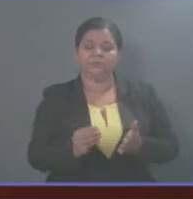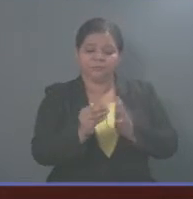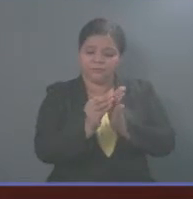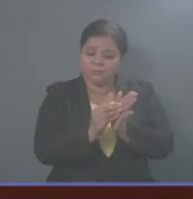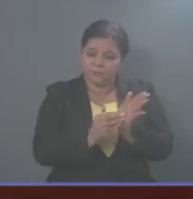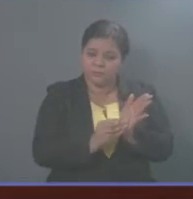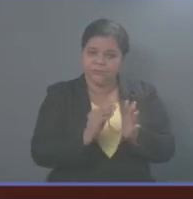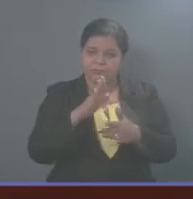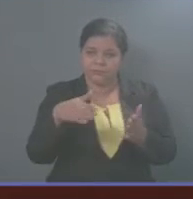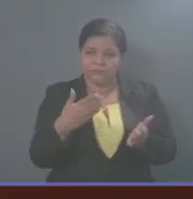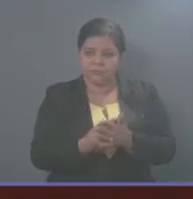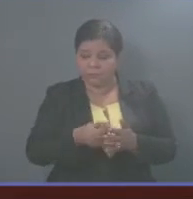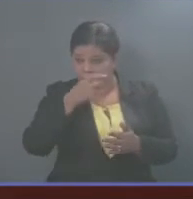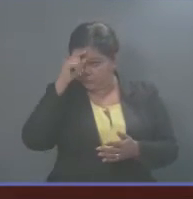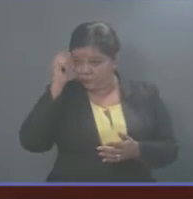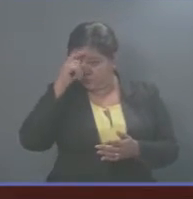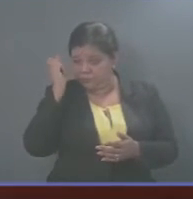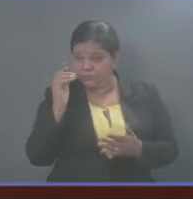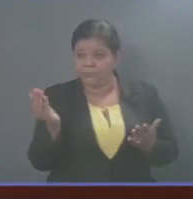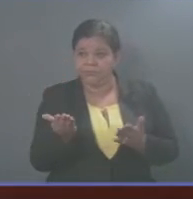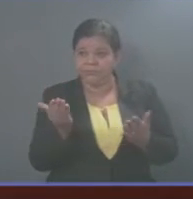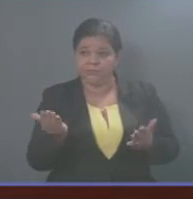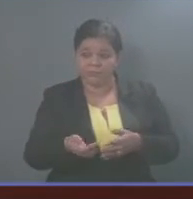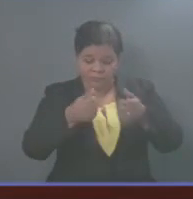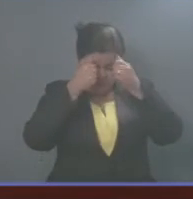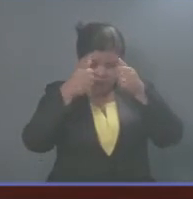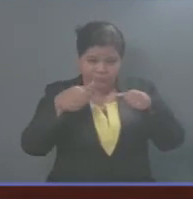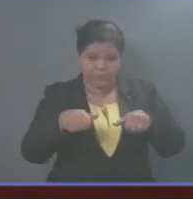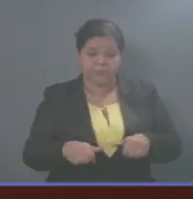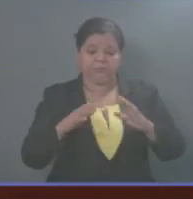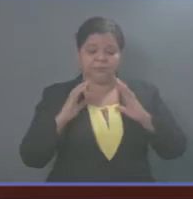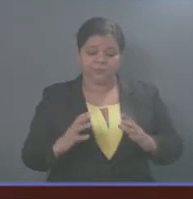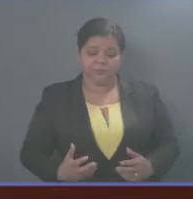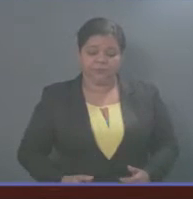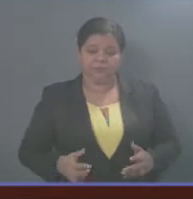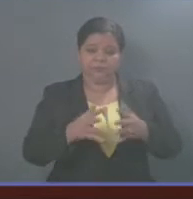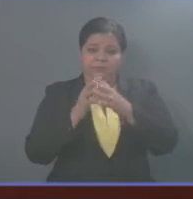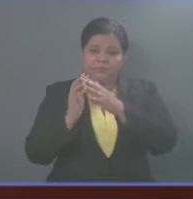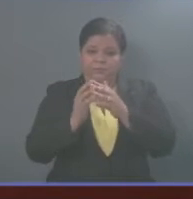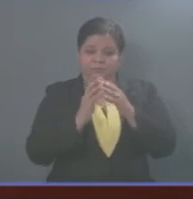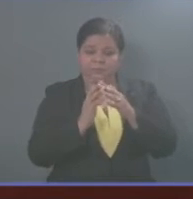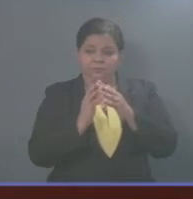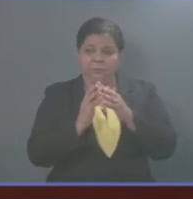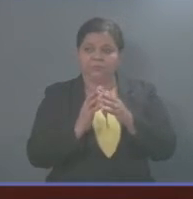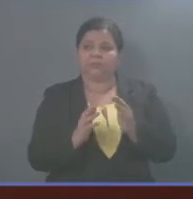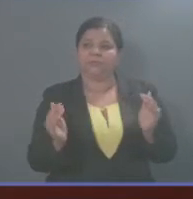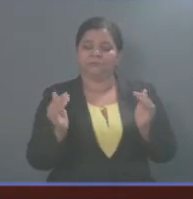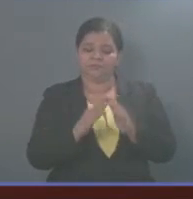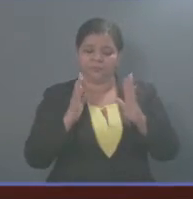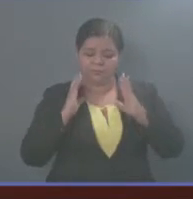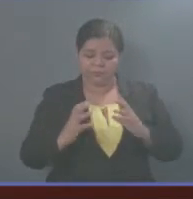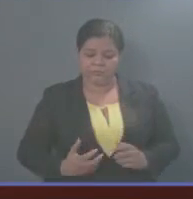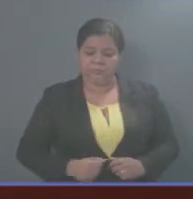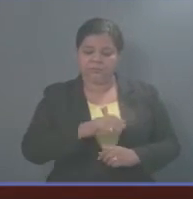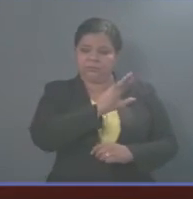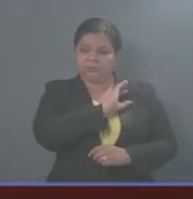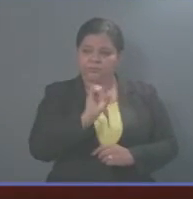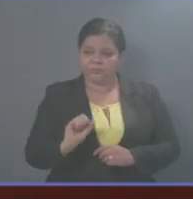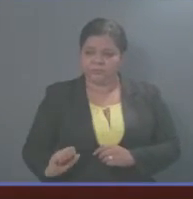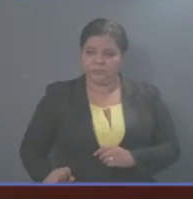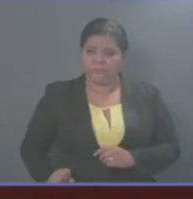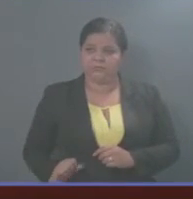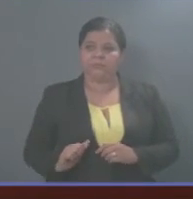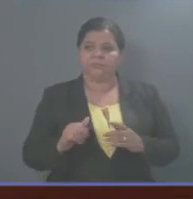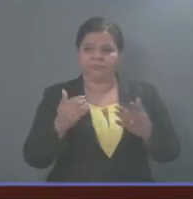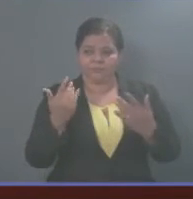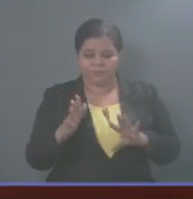contenido y operatividad del acuerdo entre gobierno de Estados Unidos de América y el gobierno de El Salvador